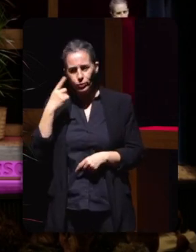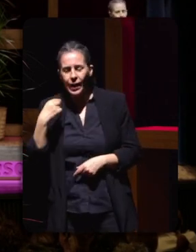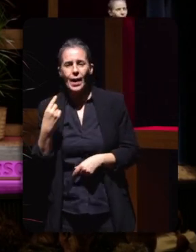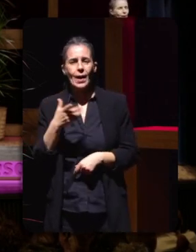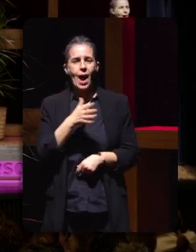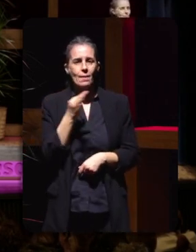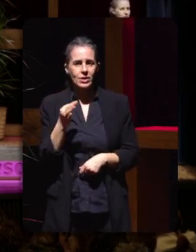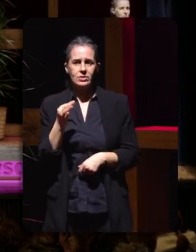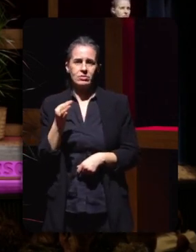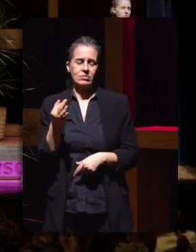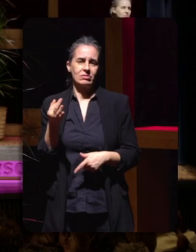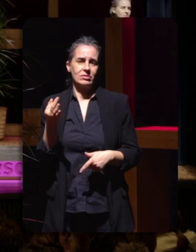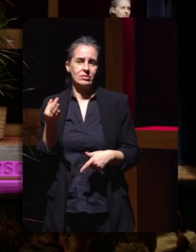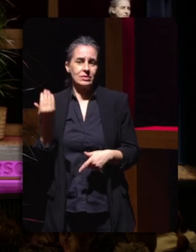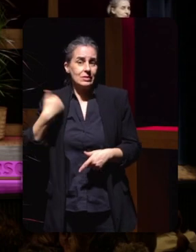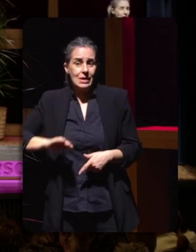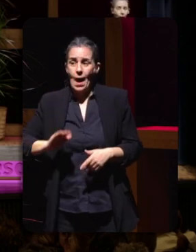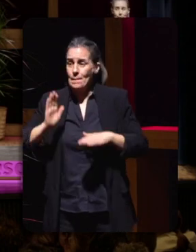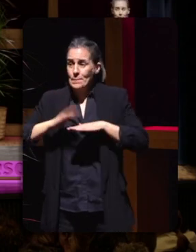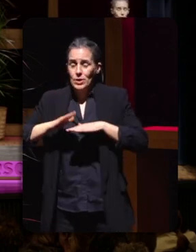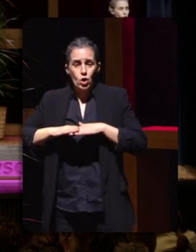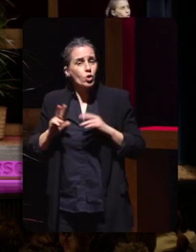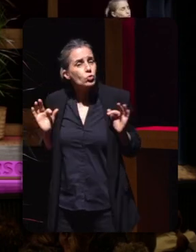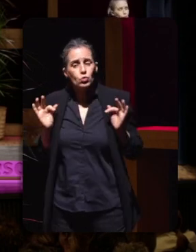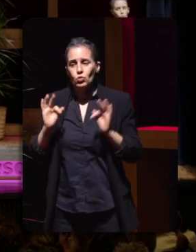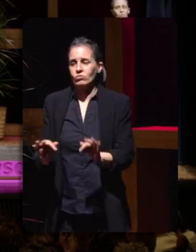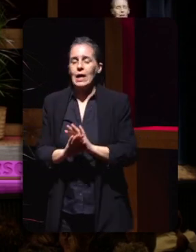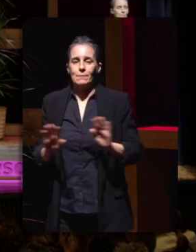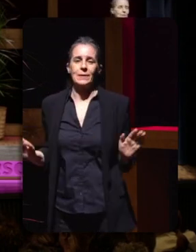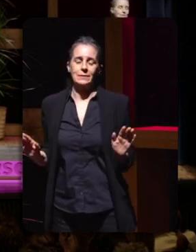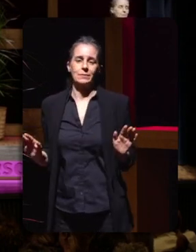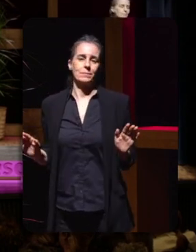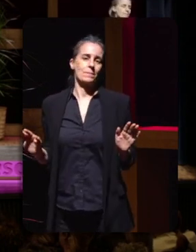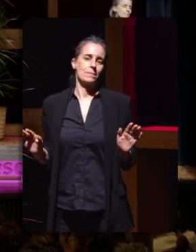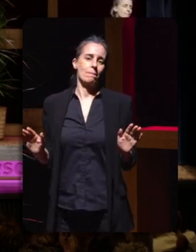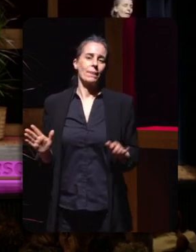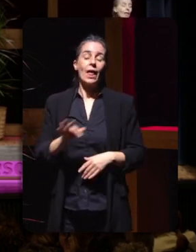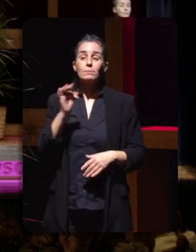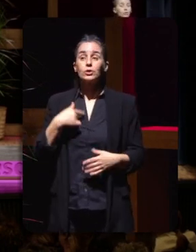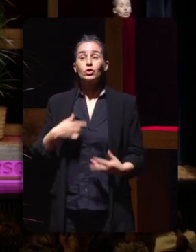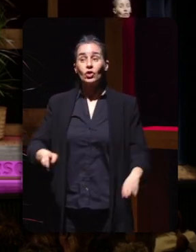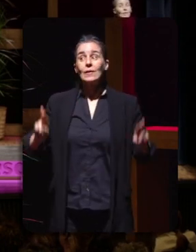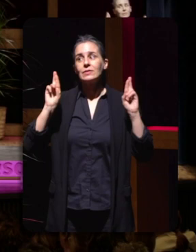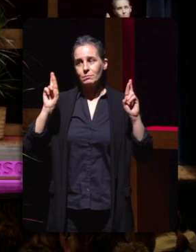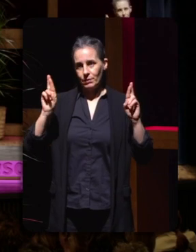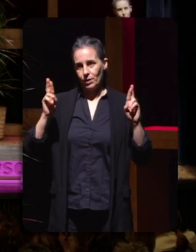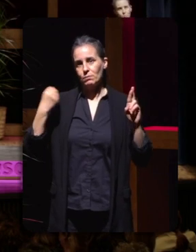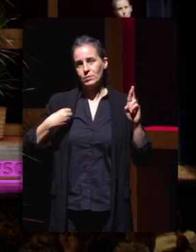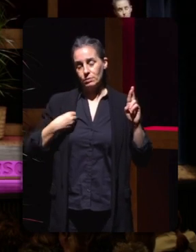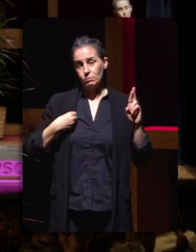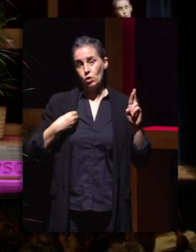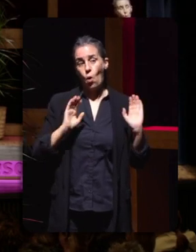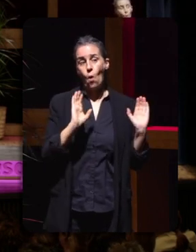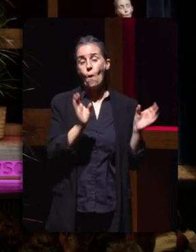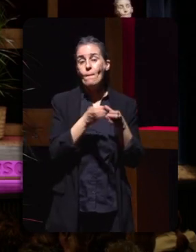porque ya no vamos a ser minoría nunca pero nunca más y es bueno y además Espero que recibamos a las otras